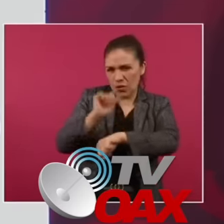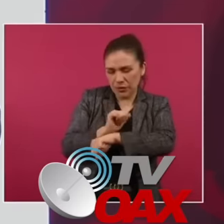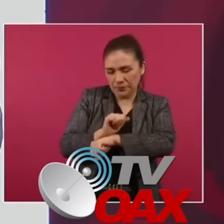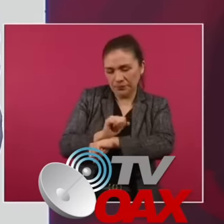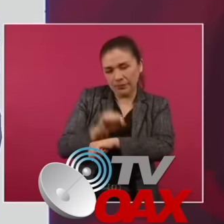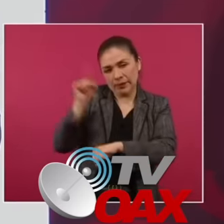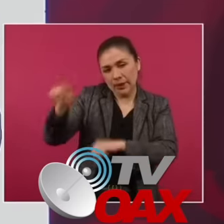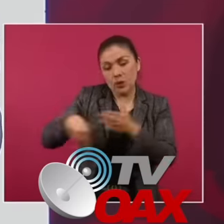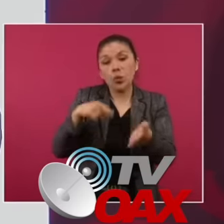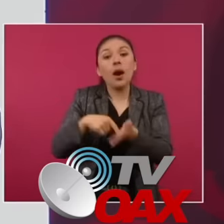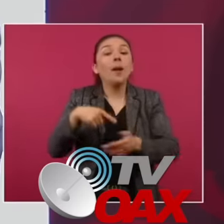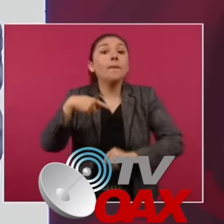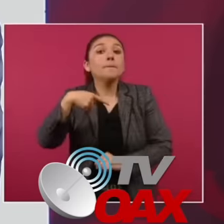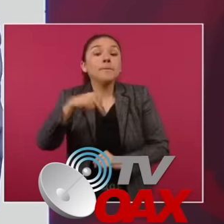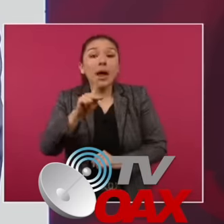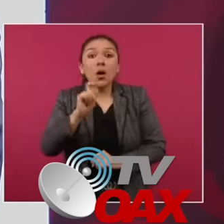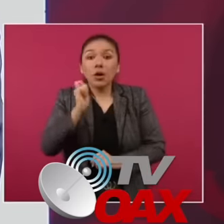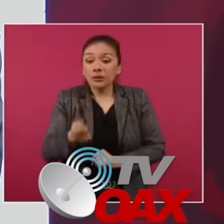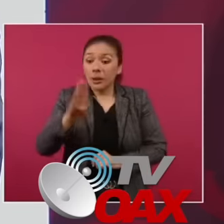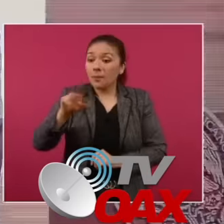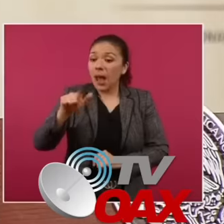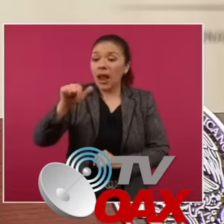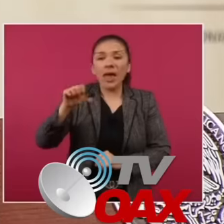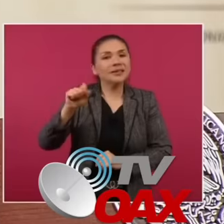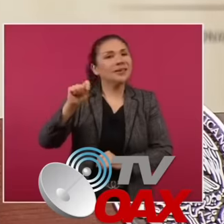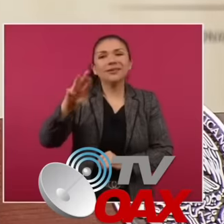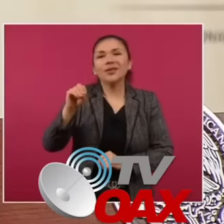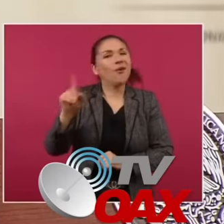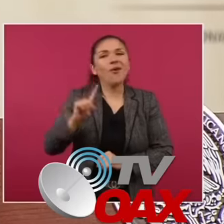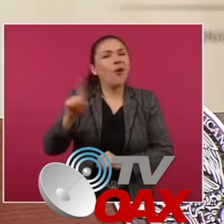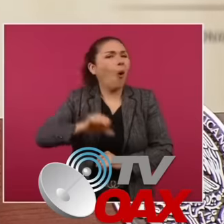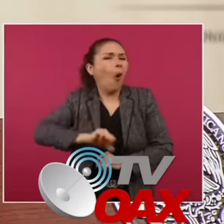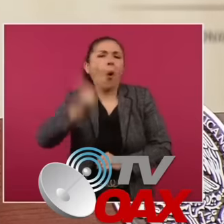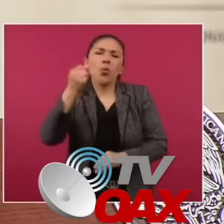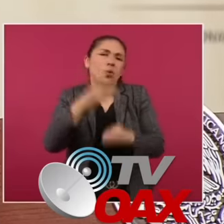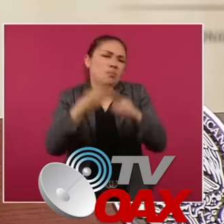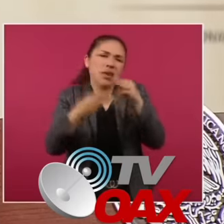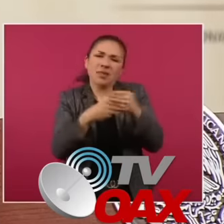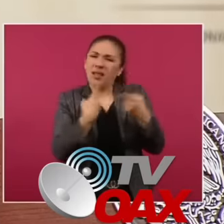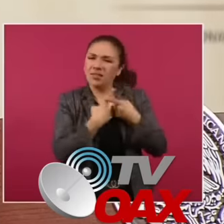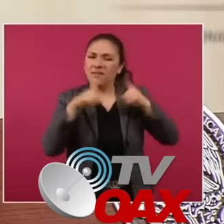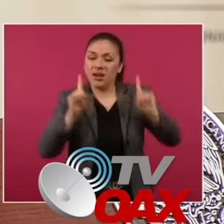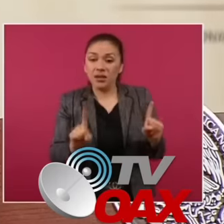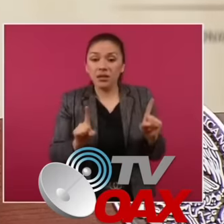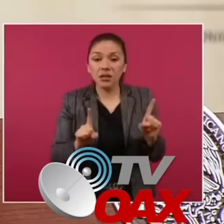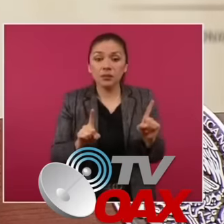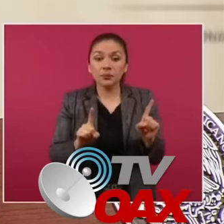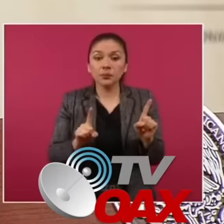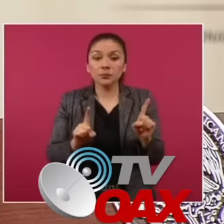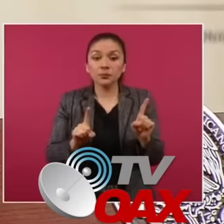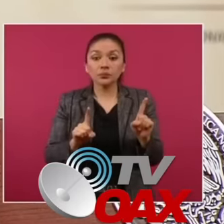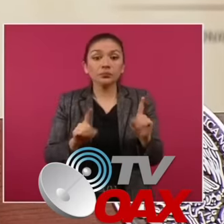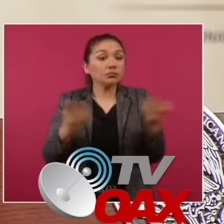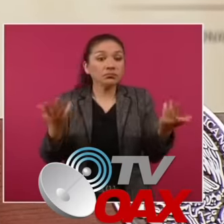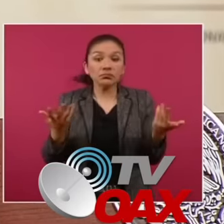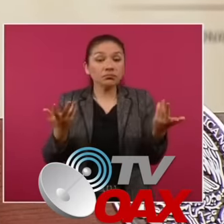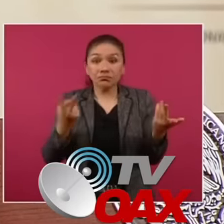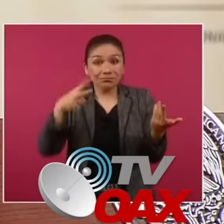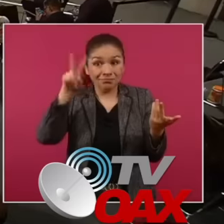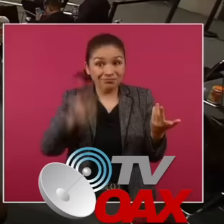no es balasto, es otro tipo de material. Y no hay